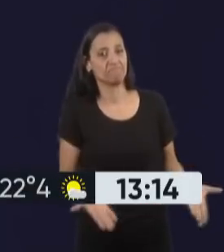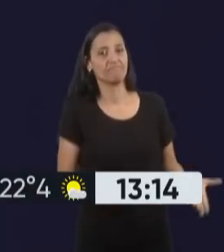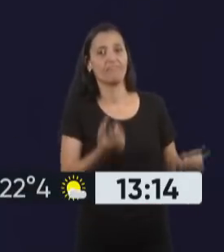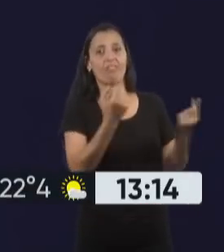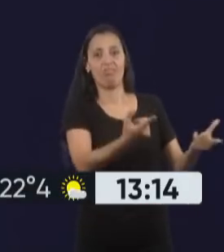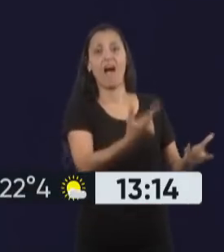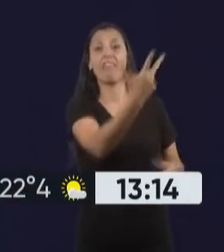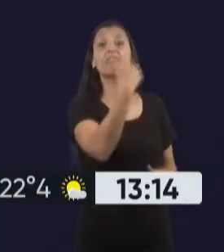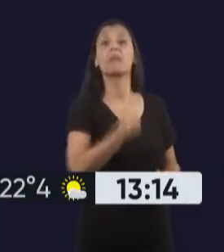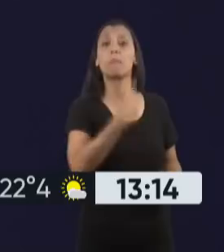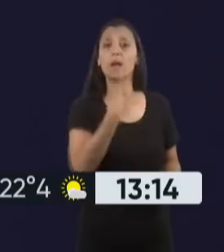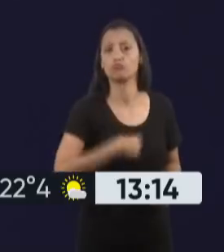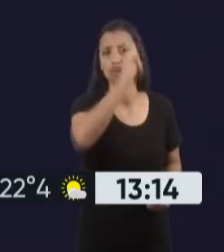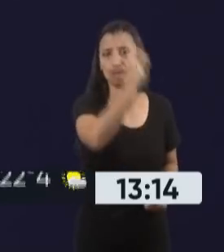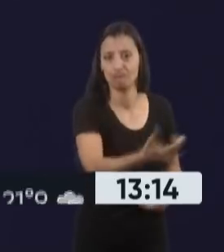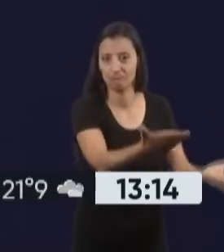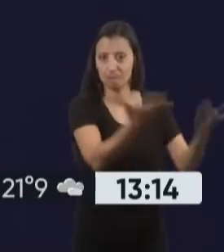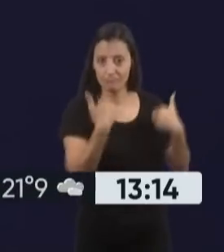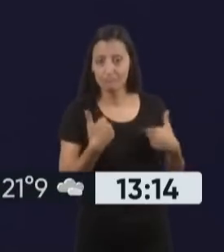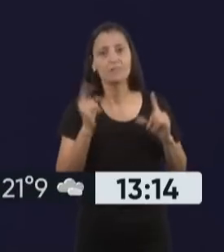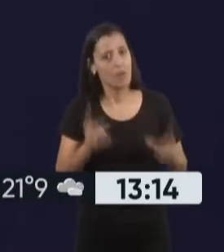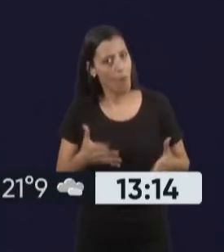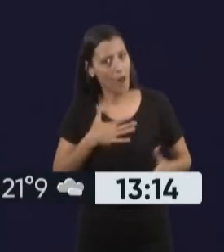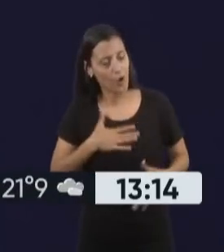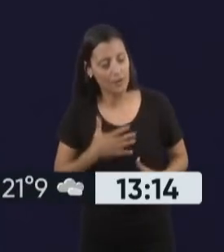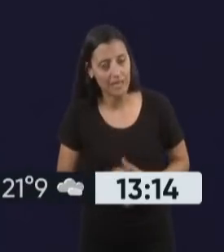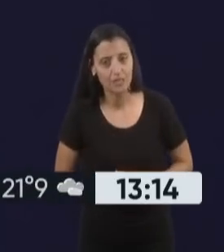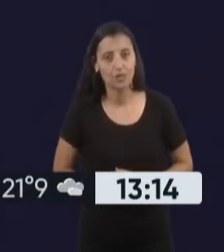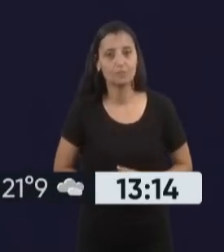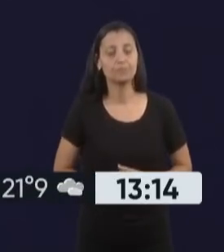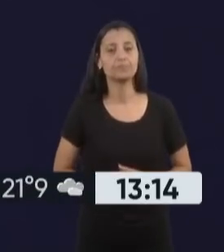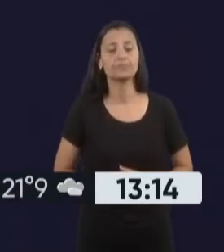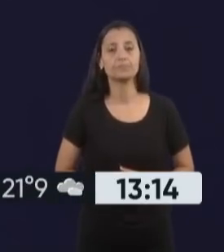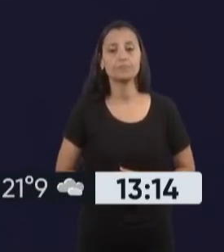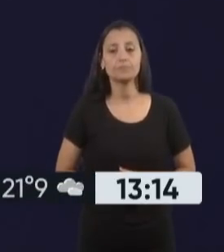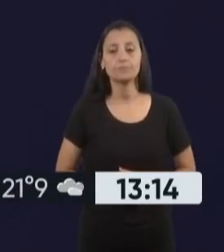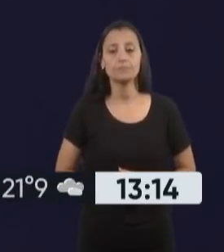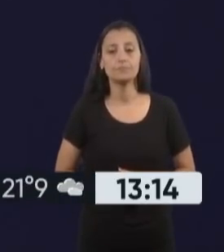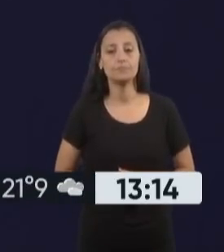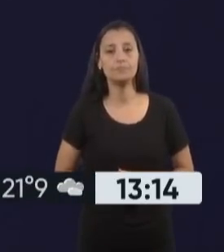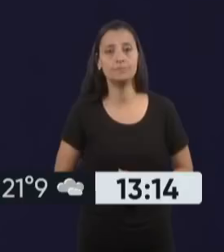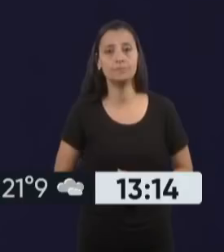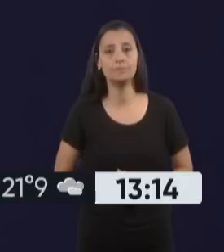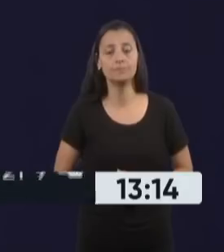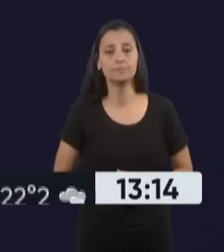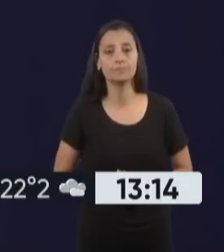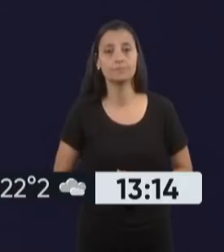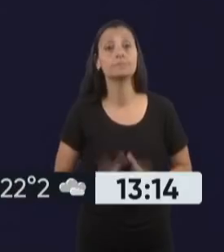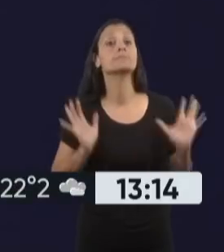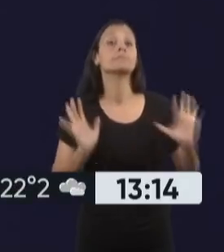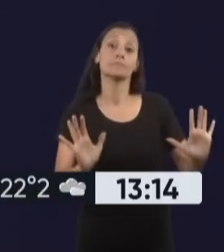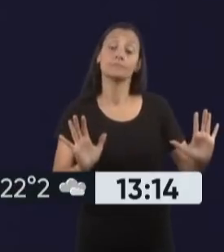puedo tolerar de una manera agradable para con ustedes. Por favor, no me quiten el buen